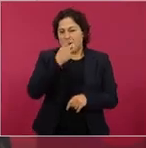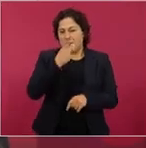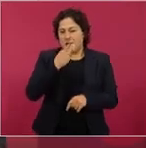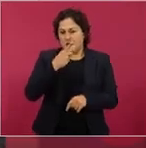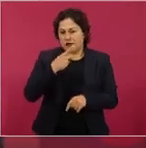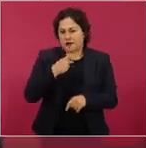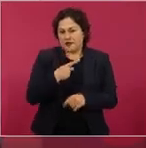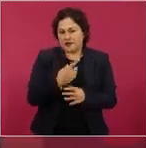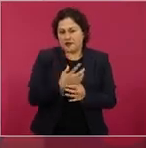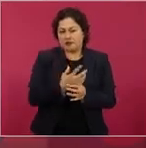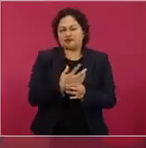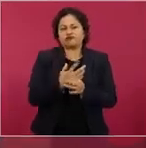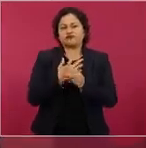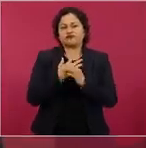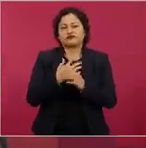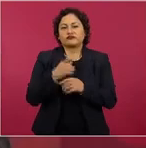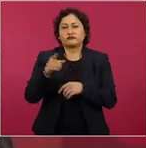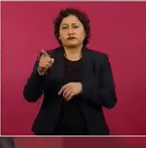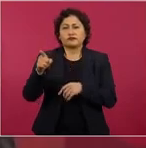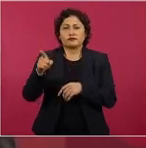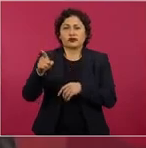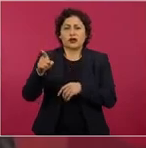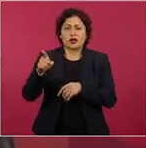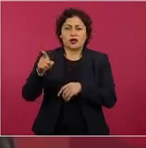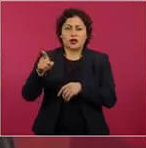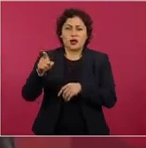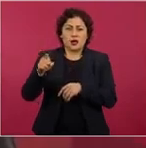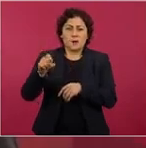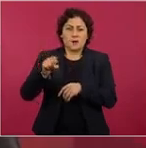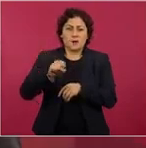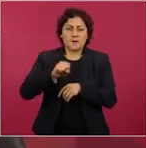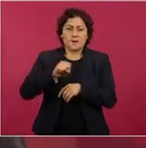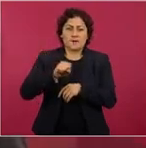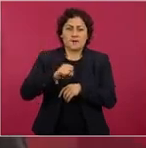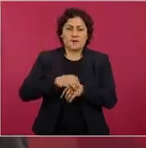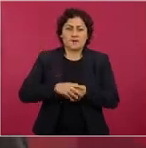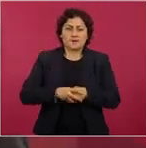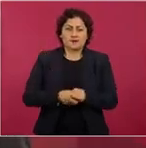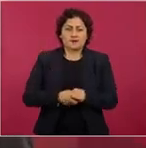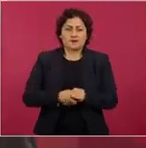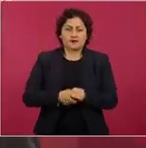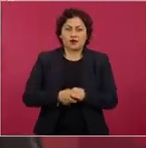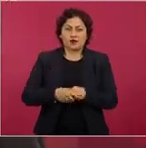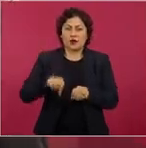habría que ver qué es lo que están haciendo, porque no sabemos,